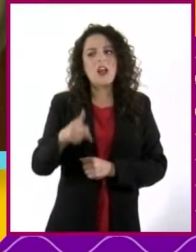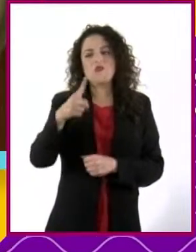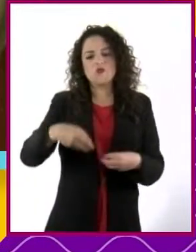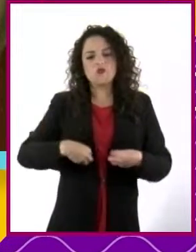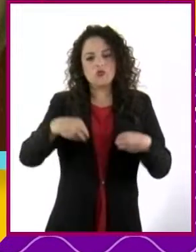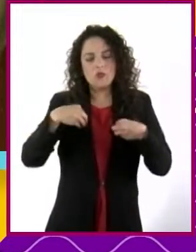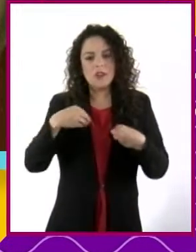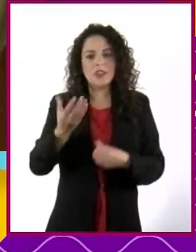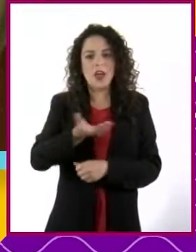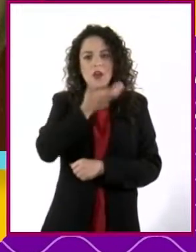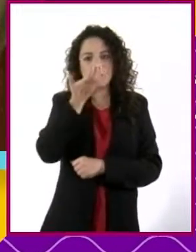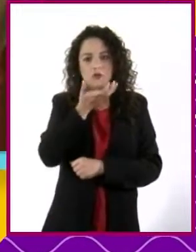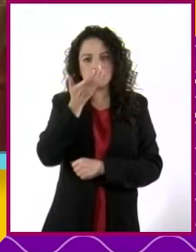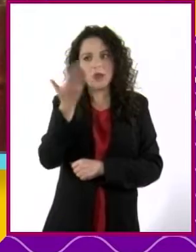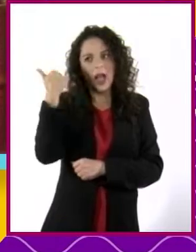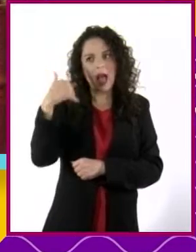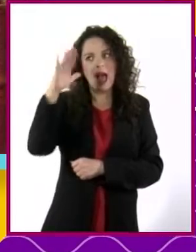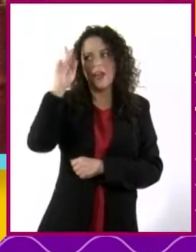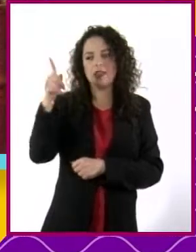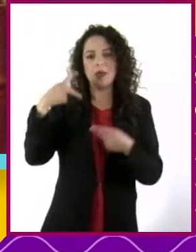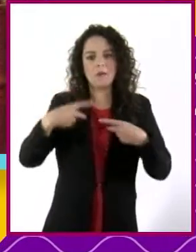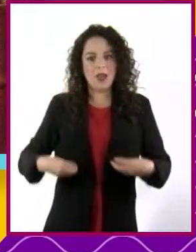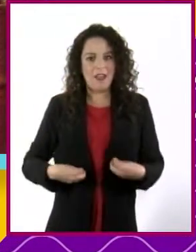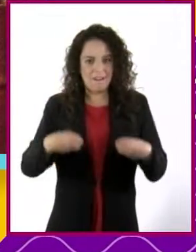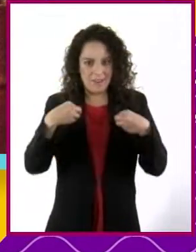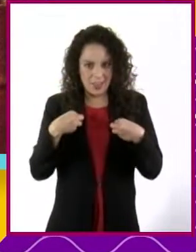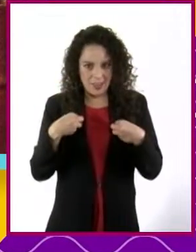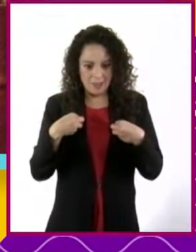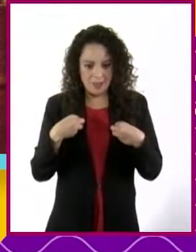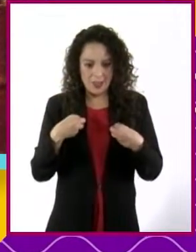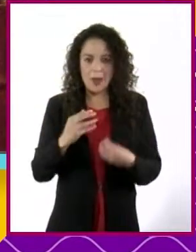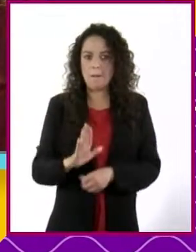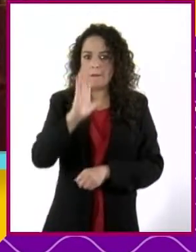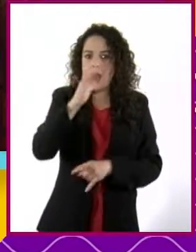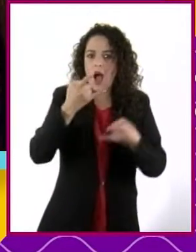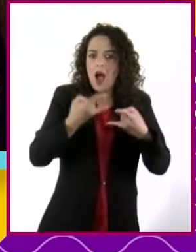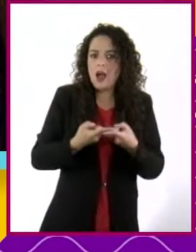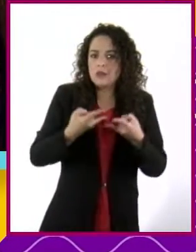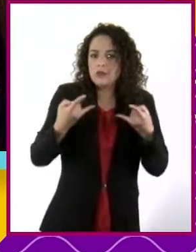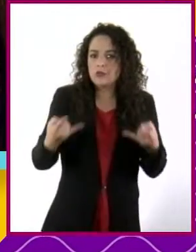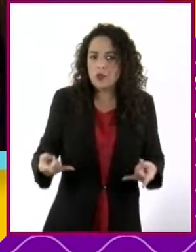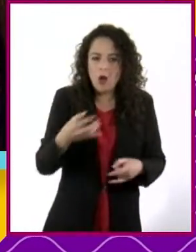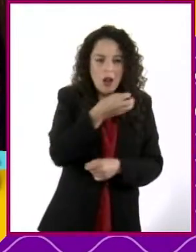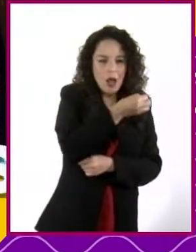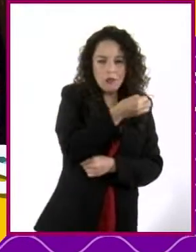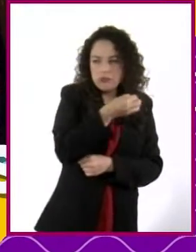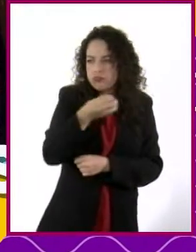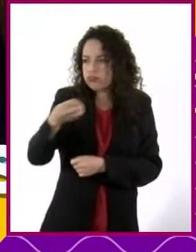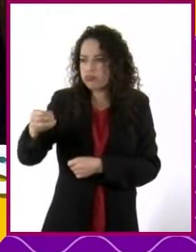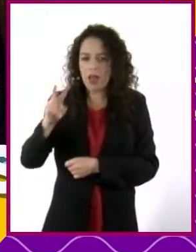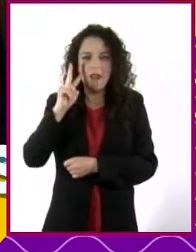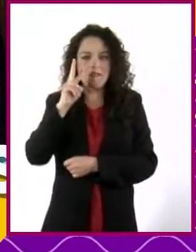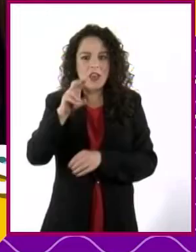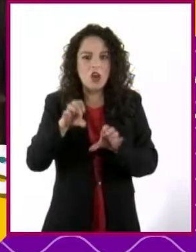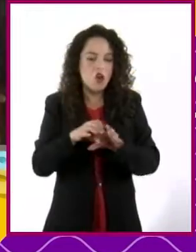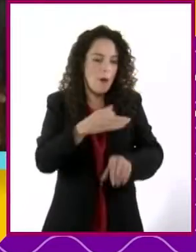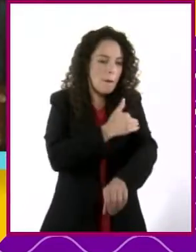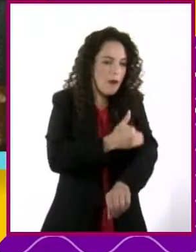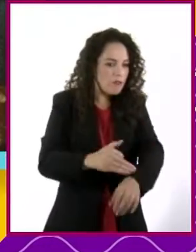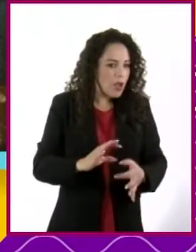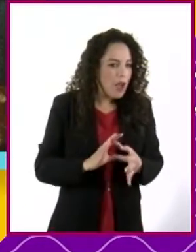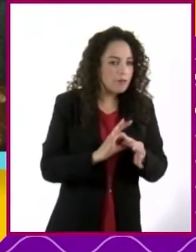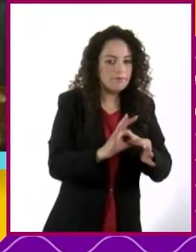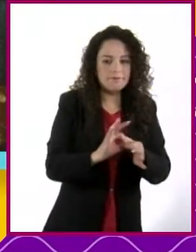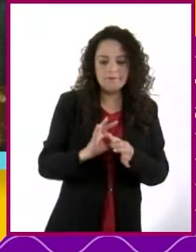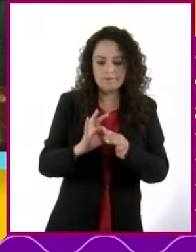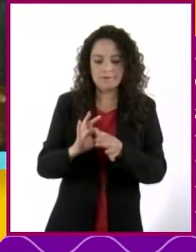los habitantes de aquella época como si fuera un melodrama. Ahí aparecen las relaciones familiares,